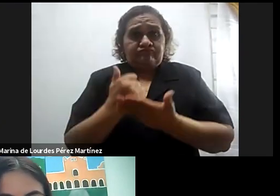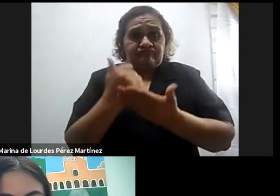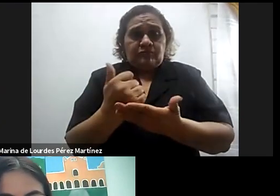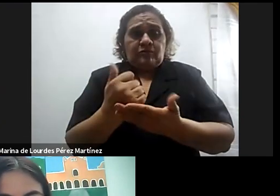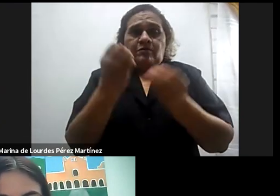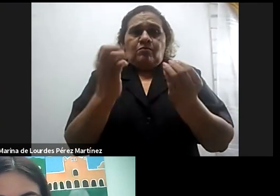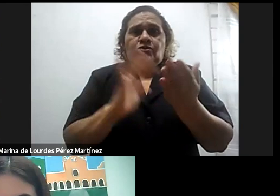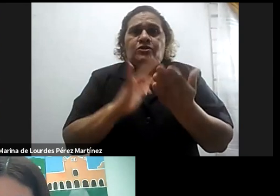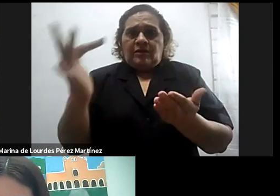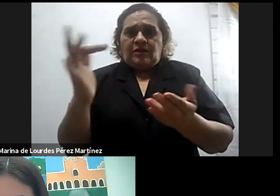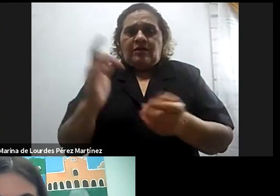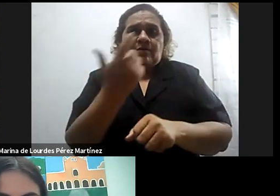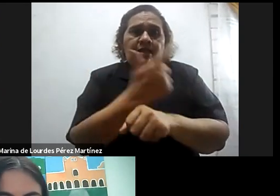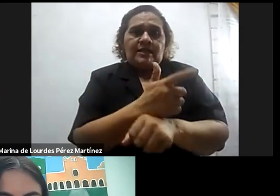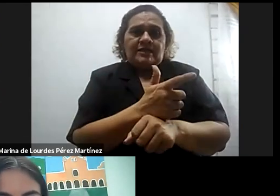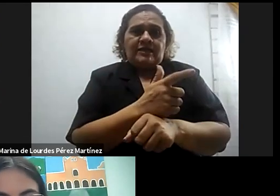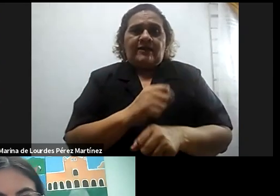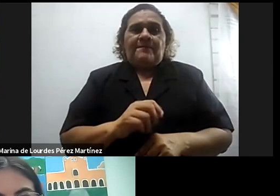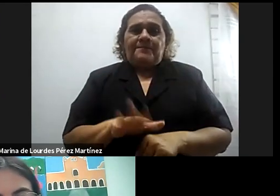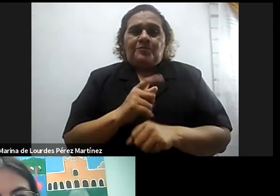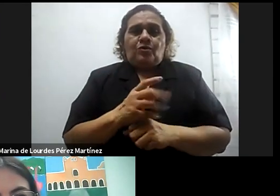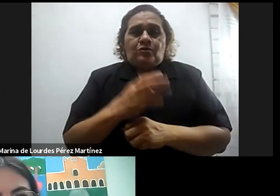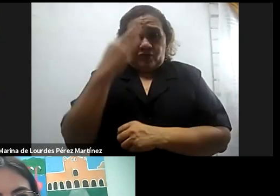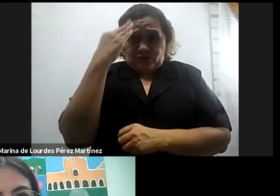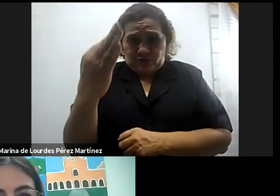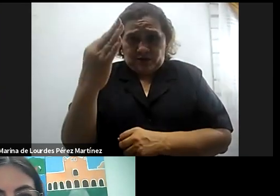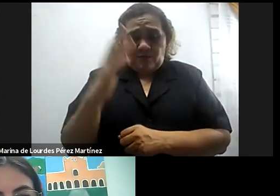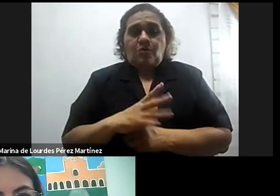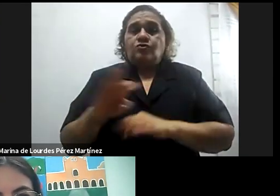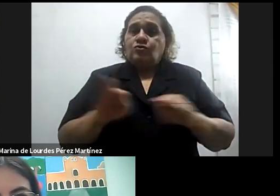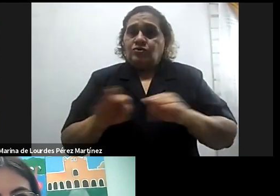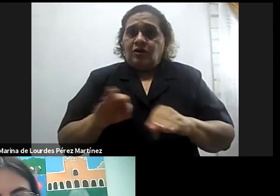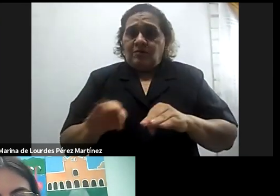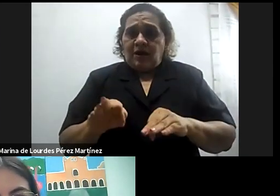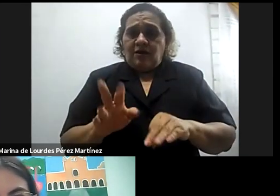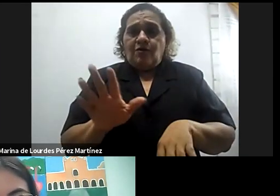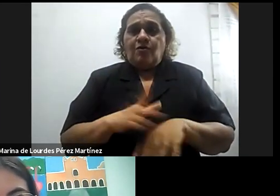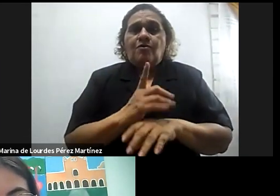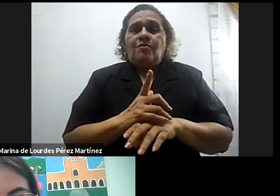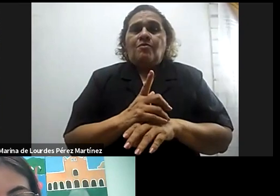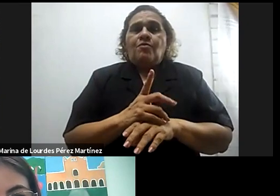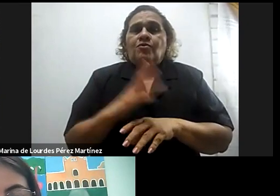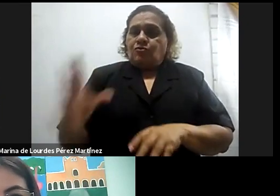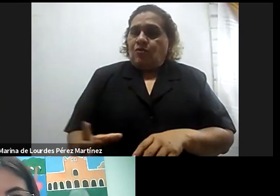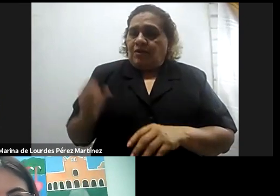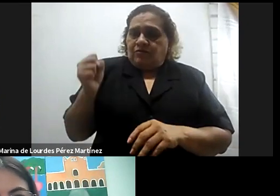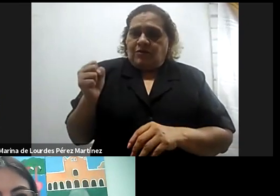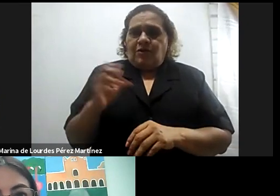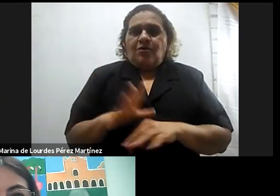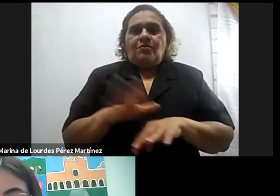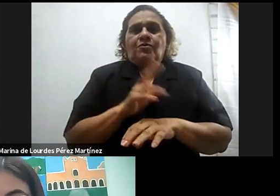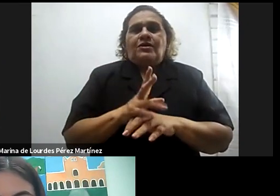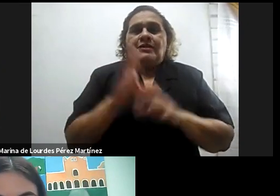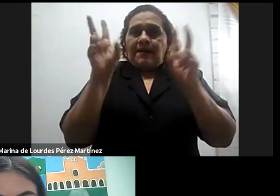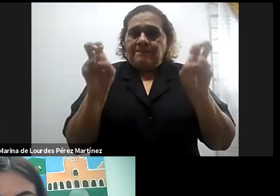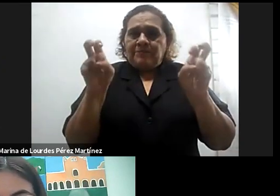gracias, licenciada, por tu tiempo, por tu trabajo, por tu dedicación y por tu entusiasmo en este tema,